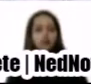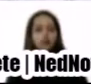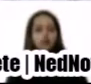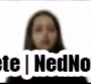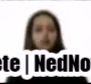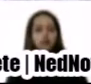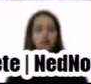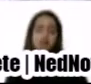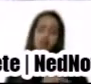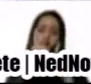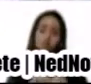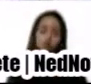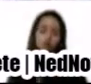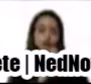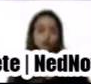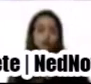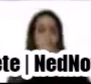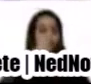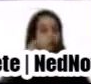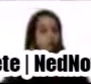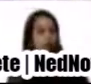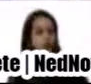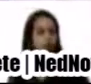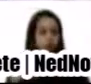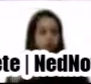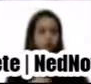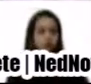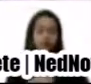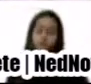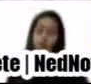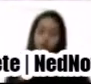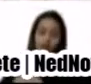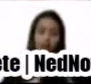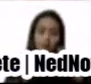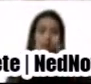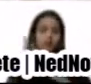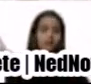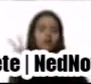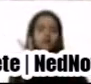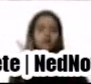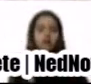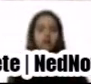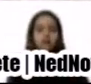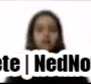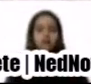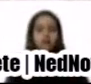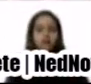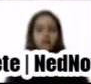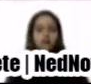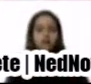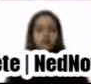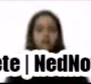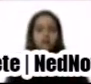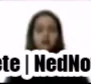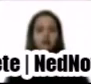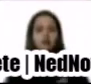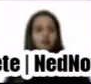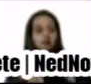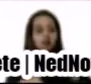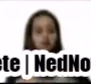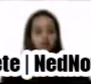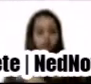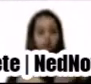e inconstitucional, un poder judicial cooptado e inconstitucional. Y esto forma parte de un proceso obvio